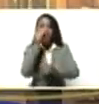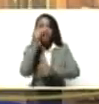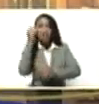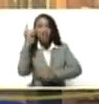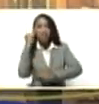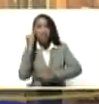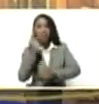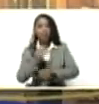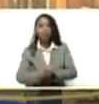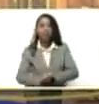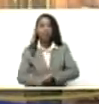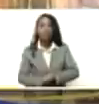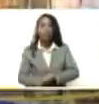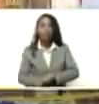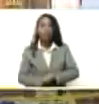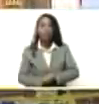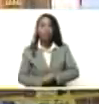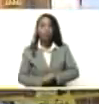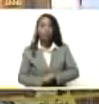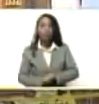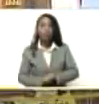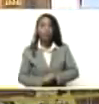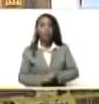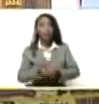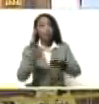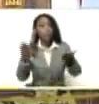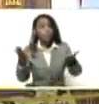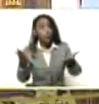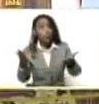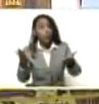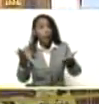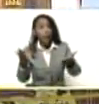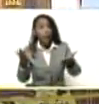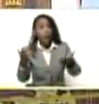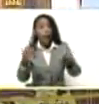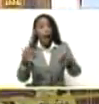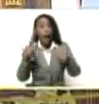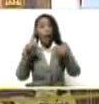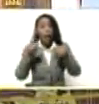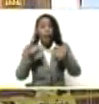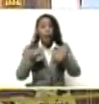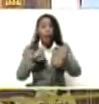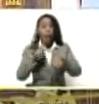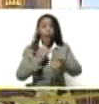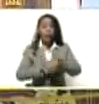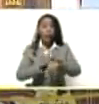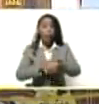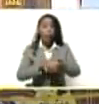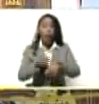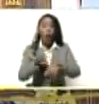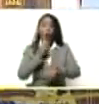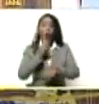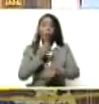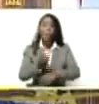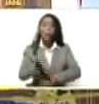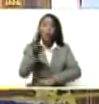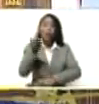comercial al comercio exterior al derecho a la venta y a la compra de los productos en el